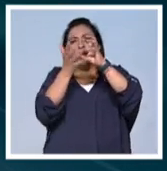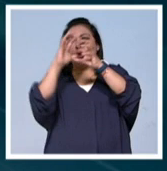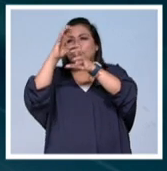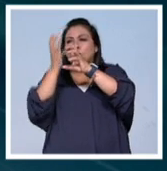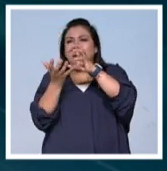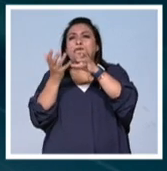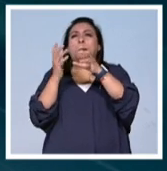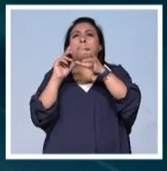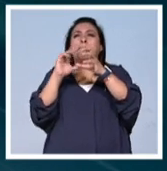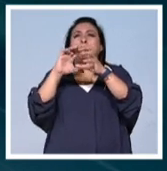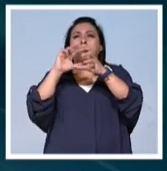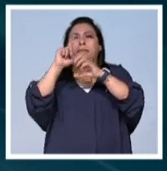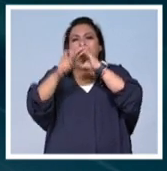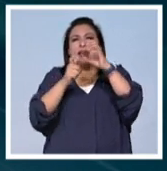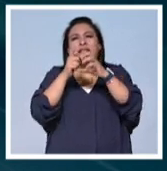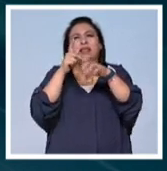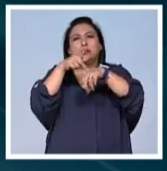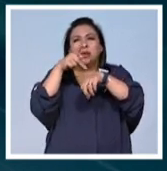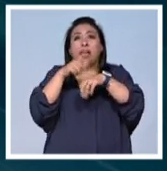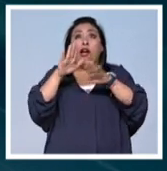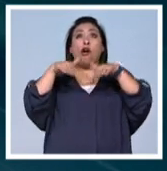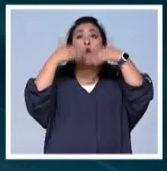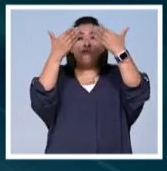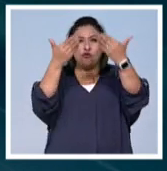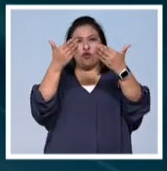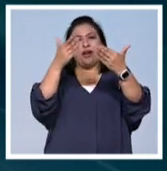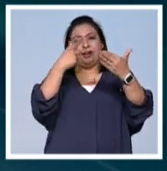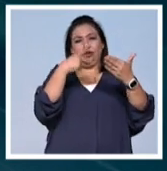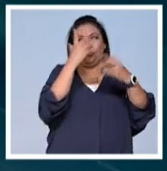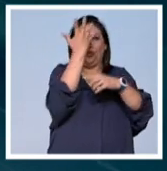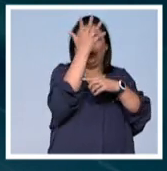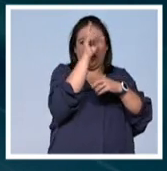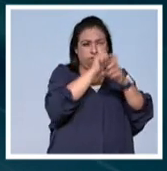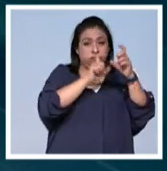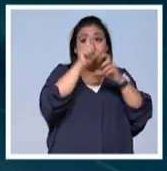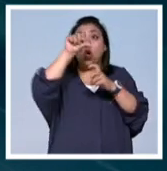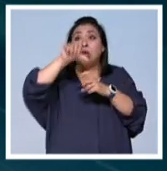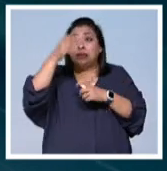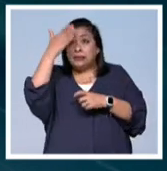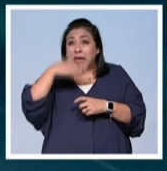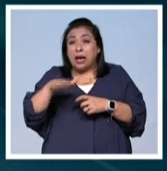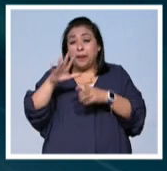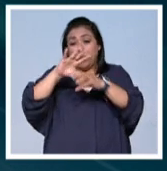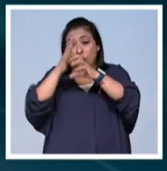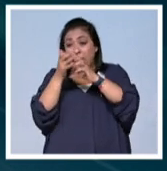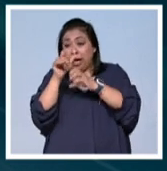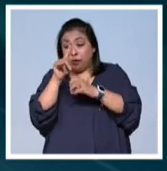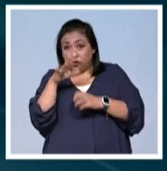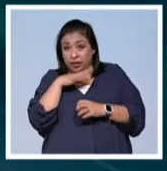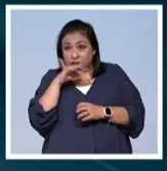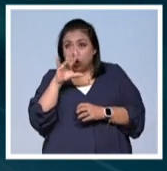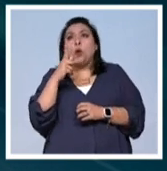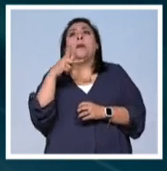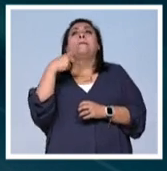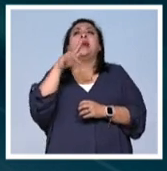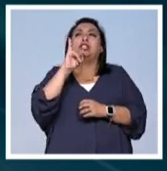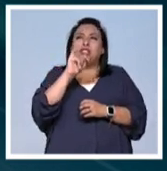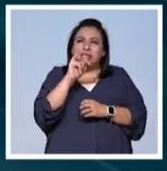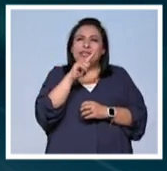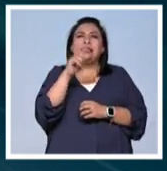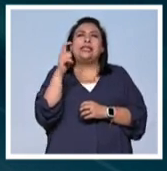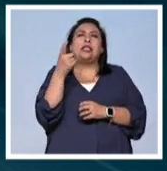planetas rocosos fuera de nuestro sistema solar hasta el momento no se sabe si el exoplaneta tiene una atmósfera pero sí que es unos cientos de